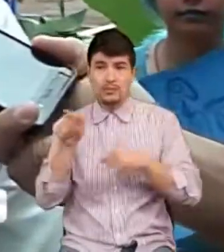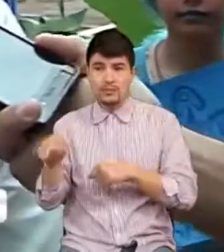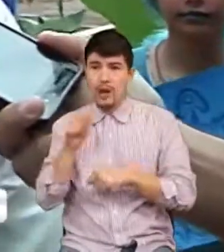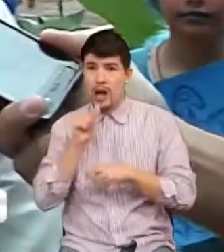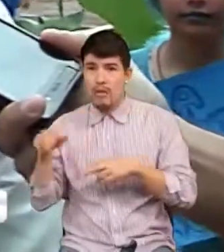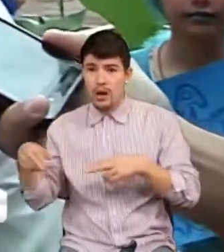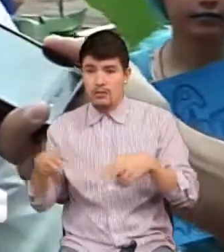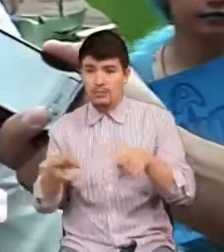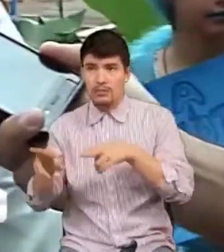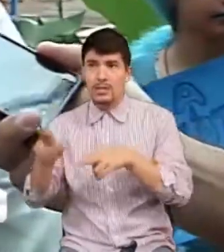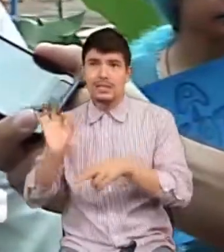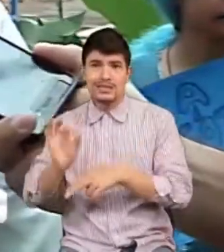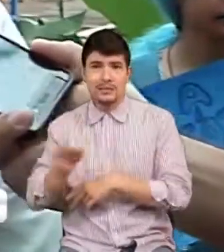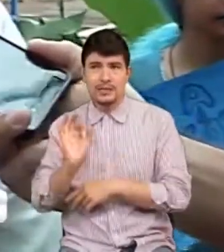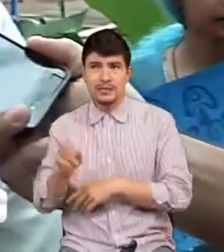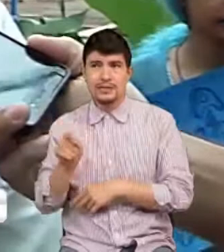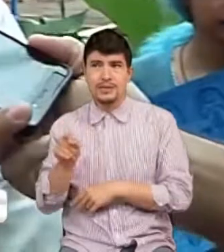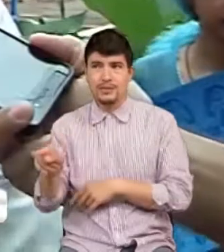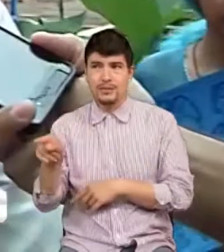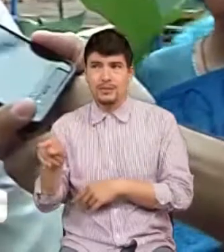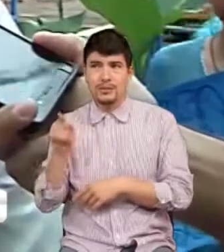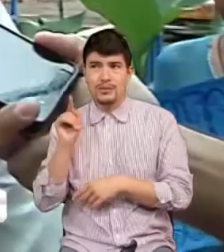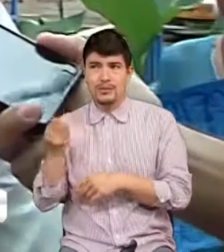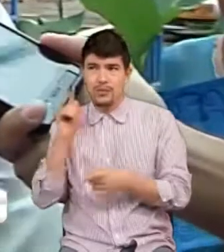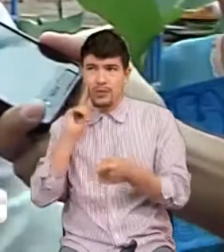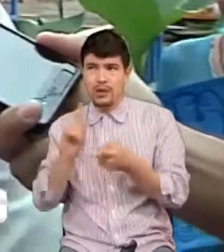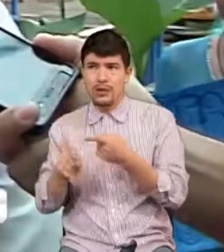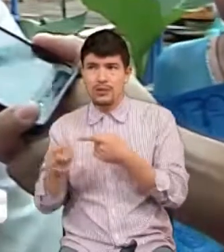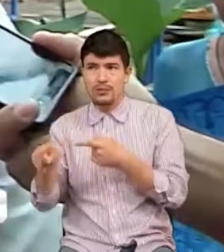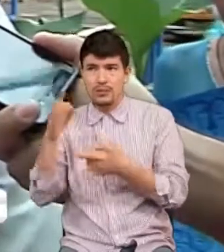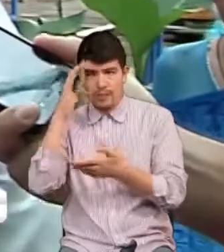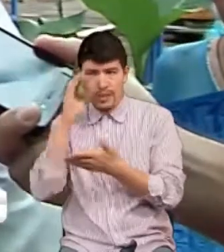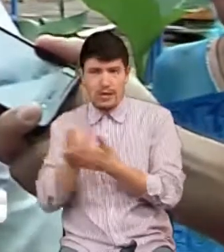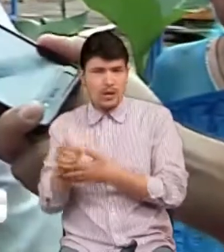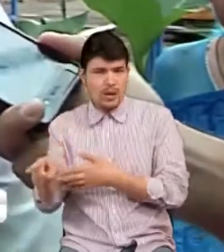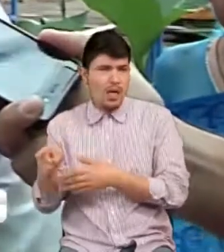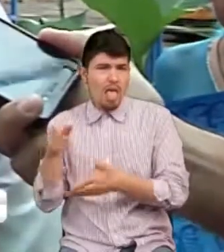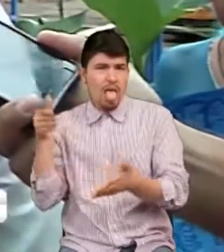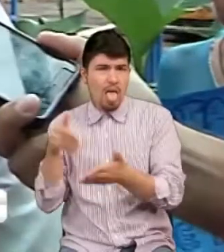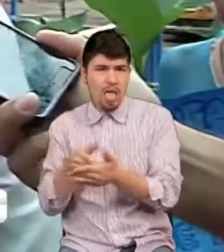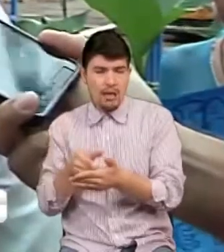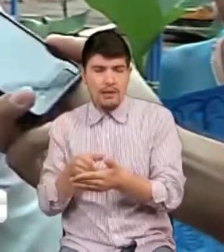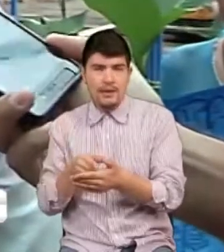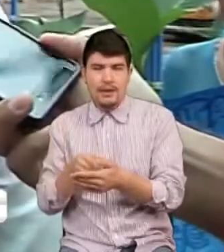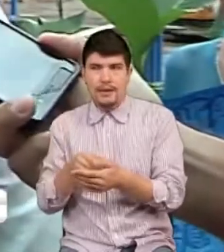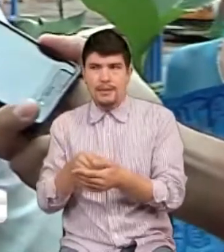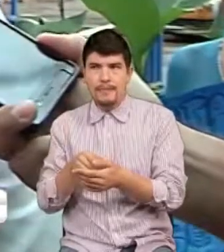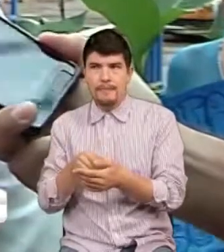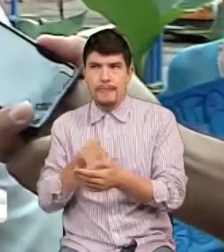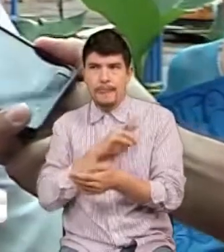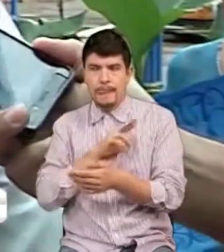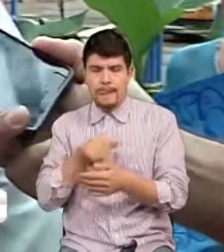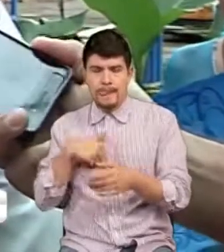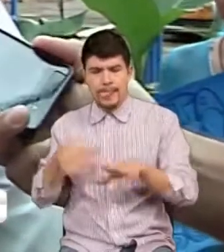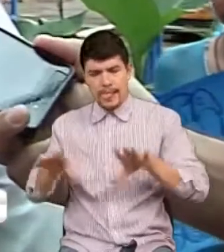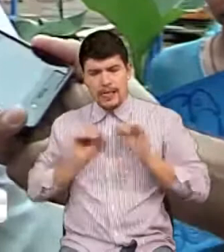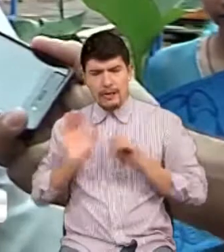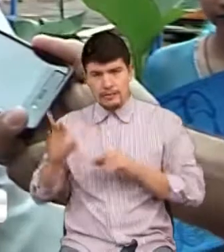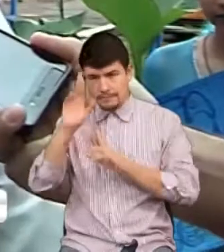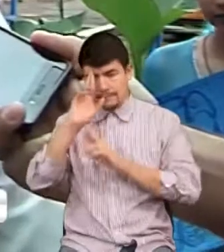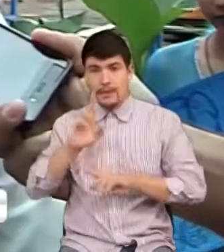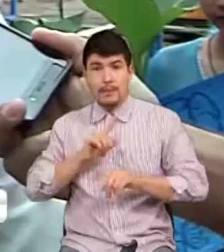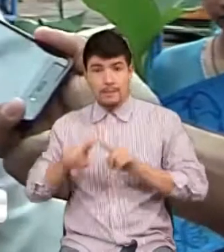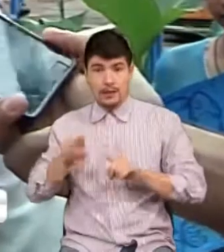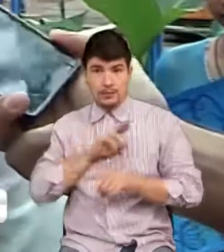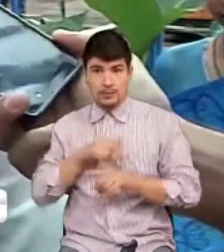Pamplonita siempre ha sido objeto de toda clase de cuestionamientos y lo recibimos con absoluto respeto. Pero tenemos la